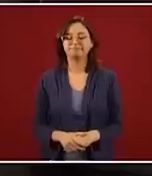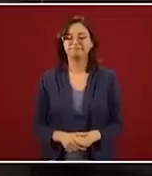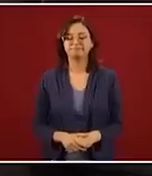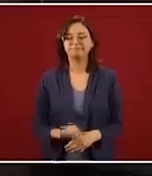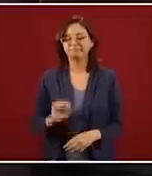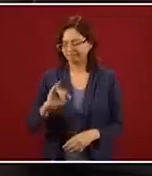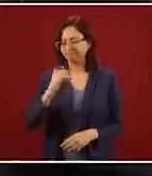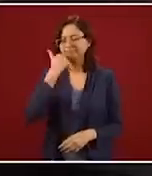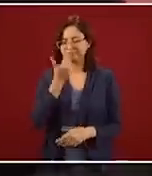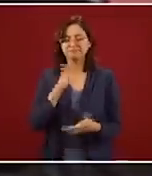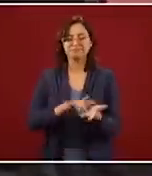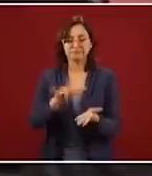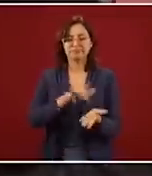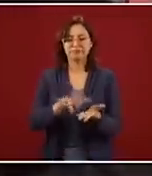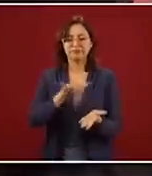ayudarnos